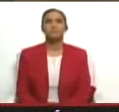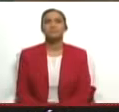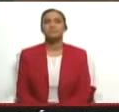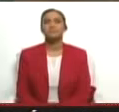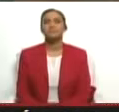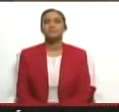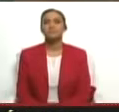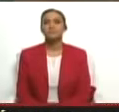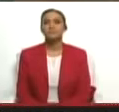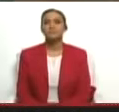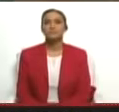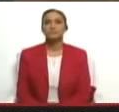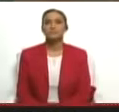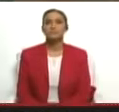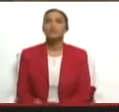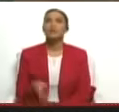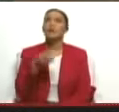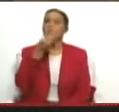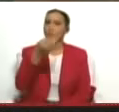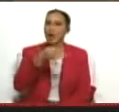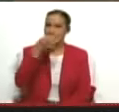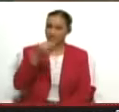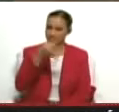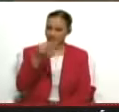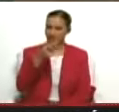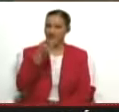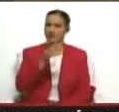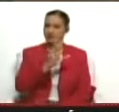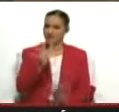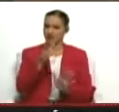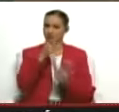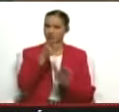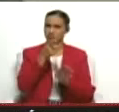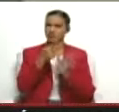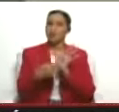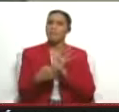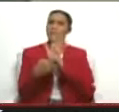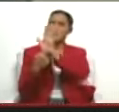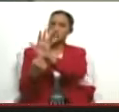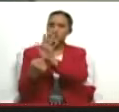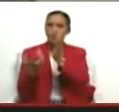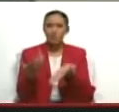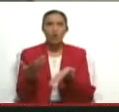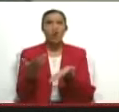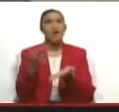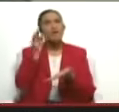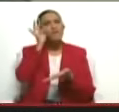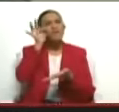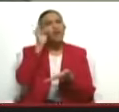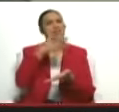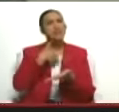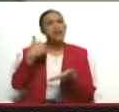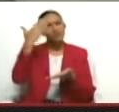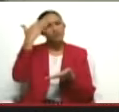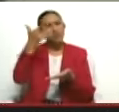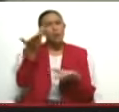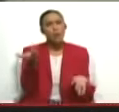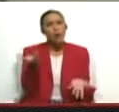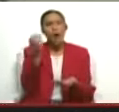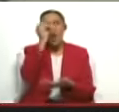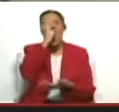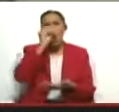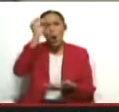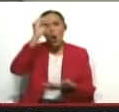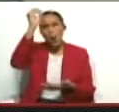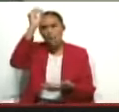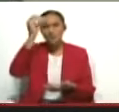contrapunto Buenas tardes fiscal eh Ya que mencionó la oficina del alto comisionado de la unu quisiera conocer su opinión sobre la suspensión y expulsión de